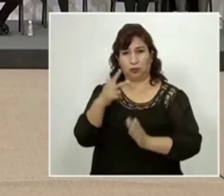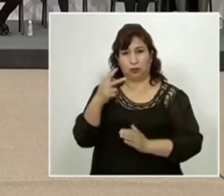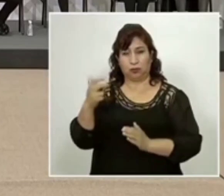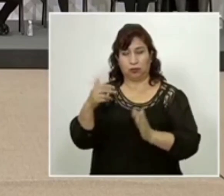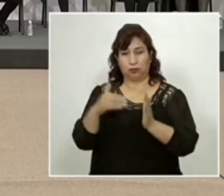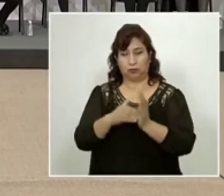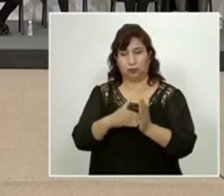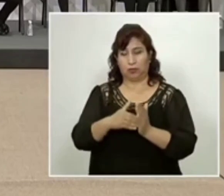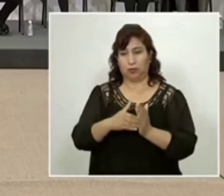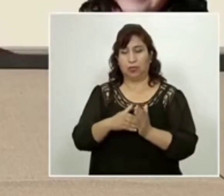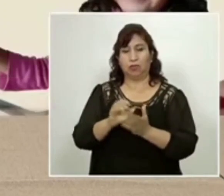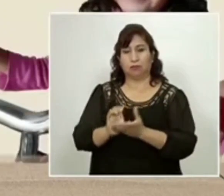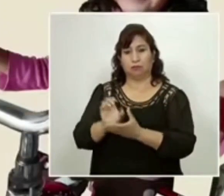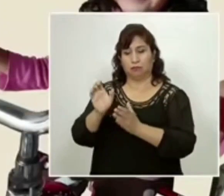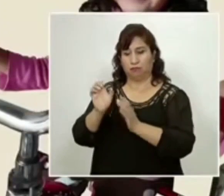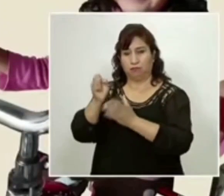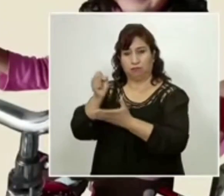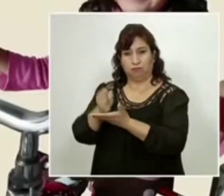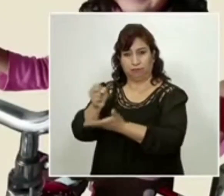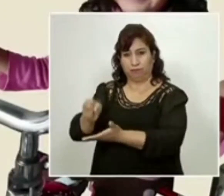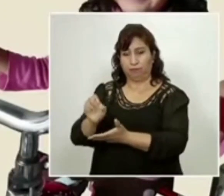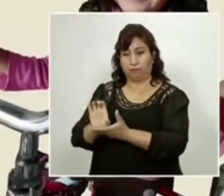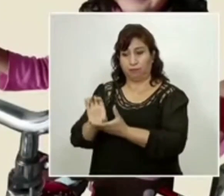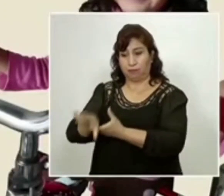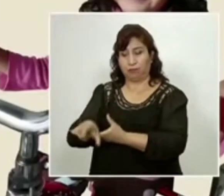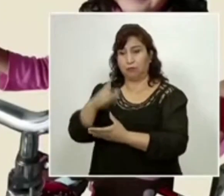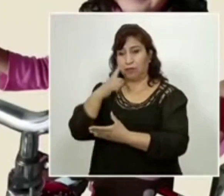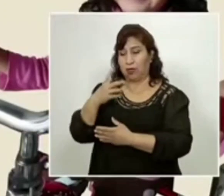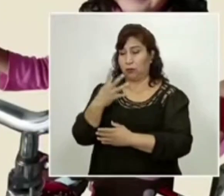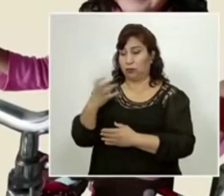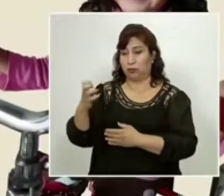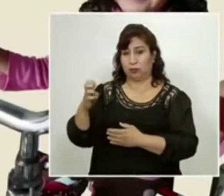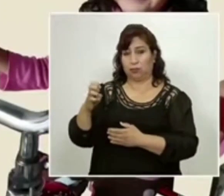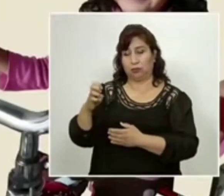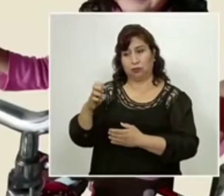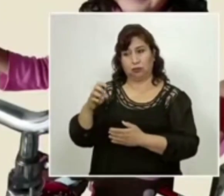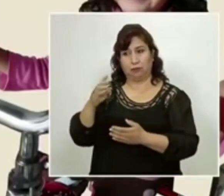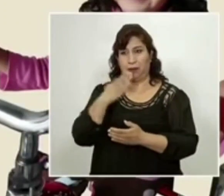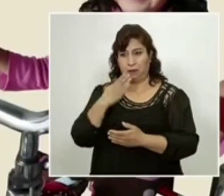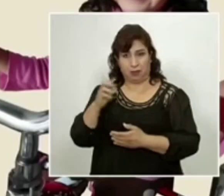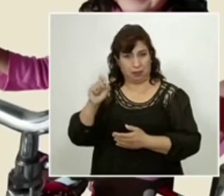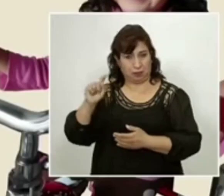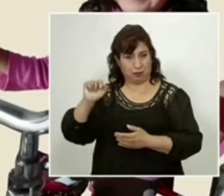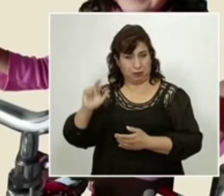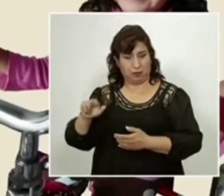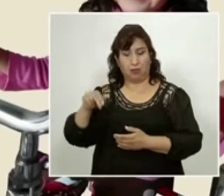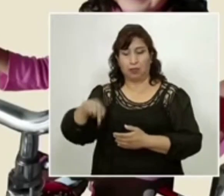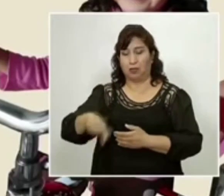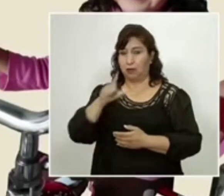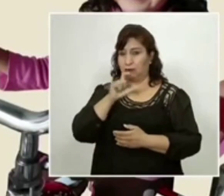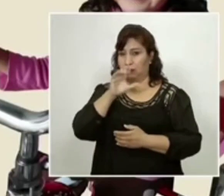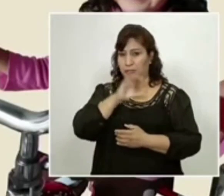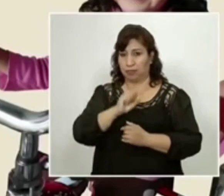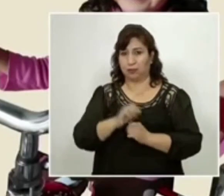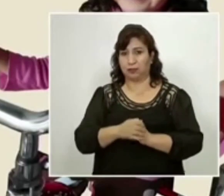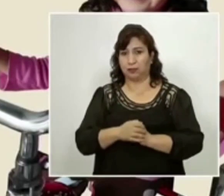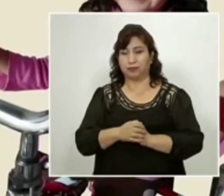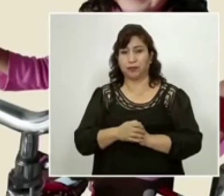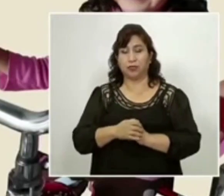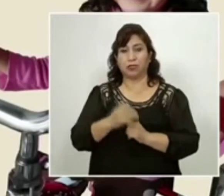se han invertido en la entrega de 467 tandas para el bienestar en la ciudad de Aguascalientes.